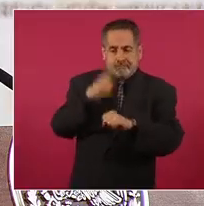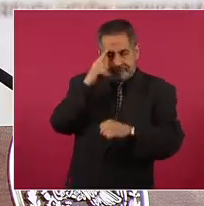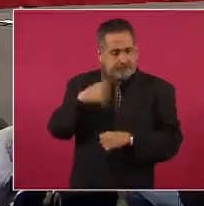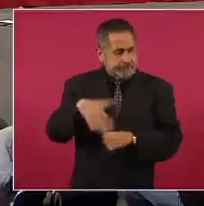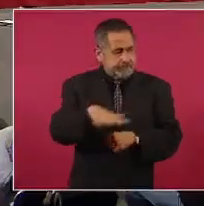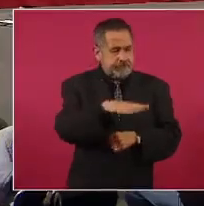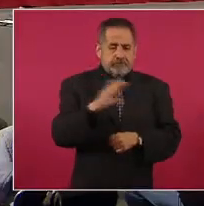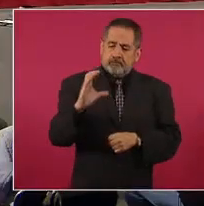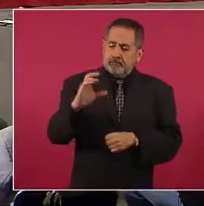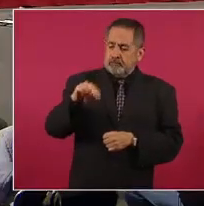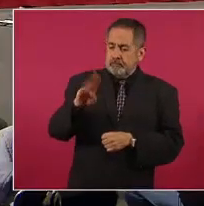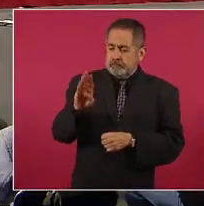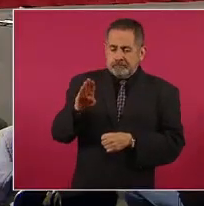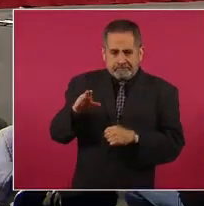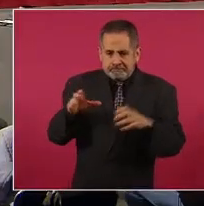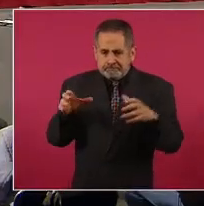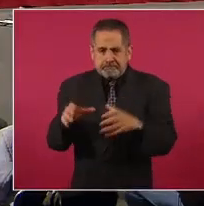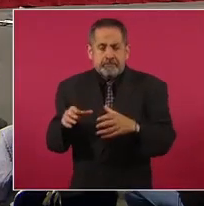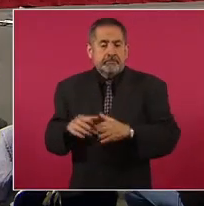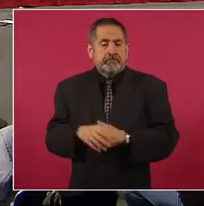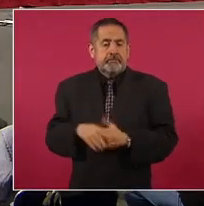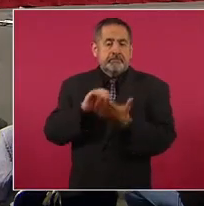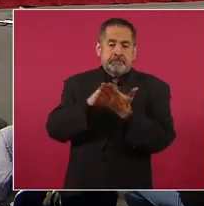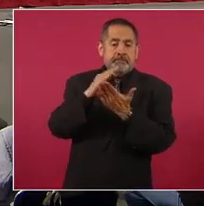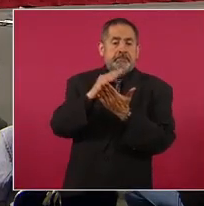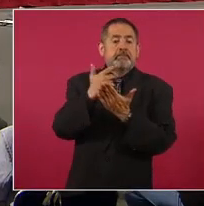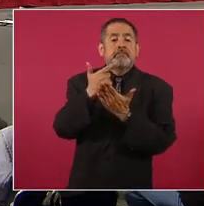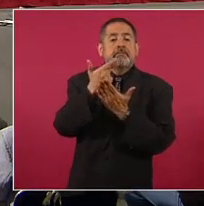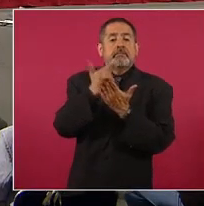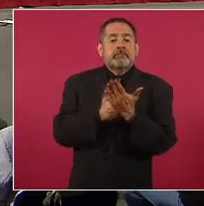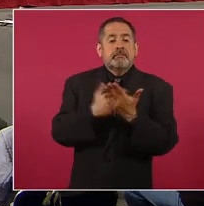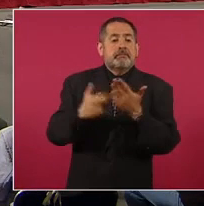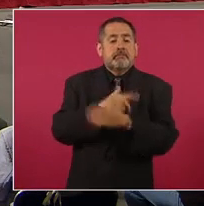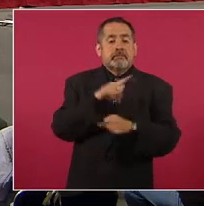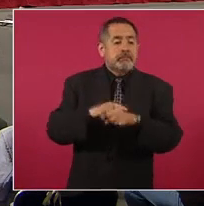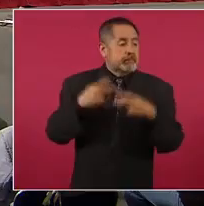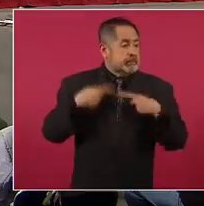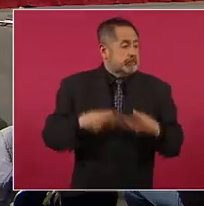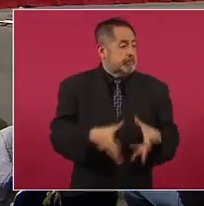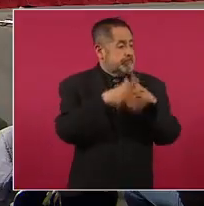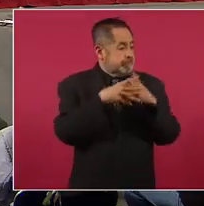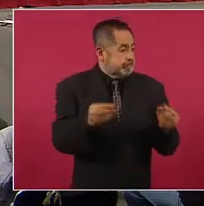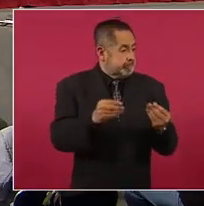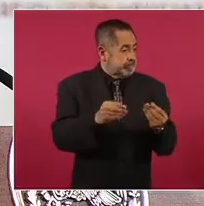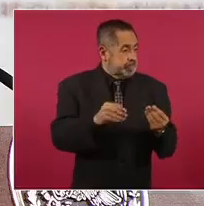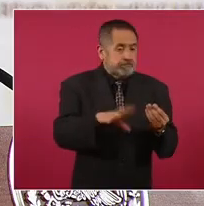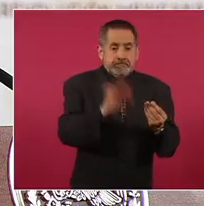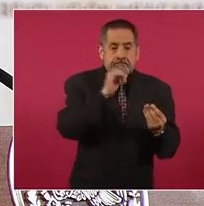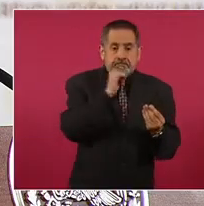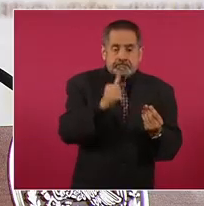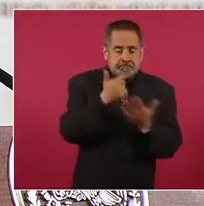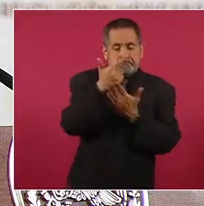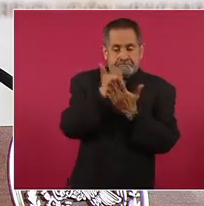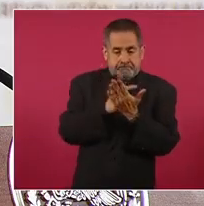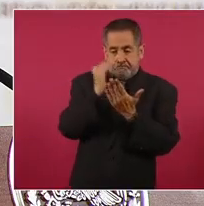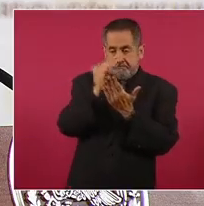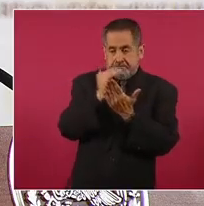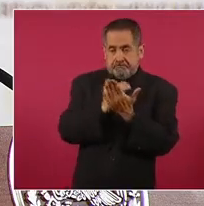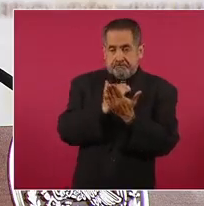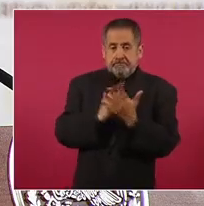Búsqueda. Por supuesto, el Registro Nacional de Personas Desaparecidas y No Localizadas, que registra a la fecha